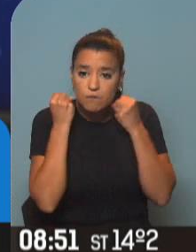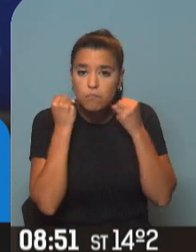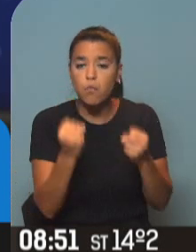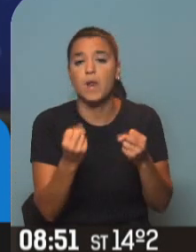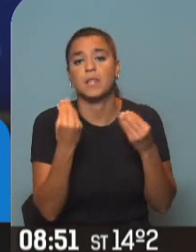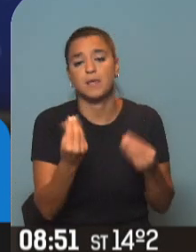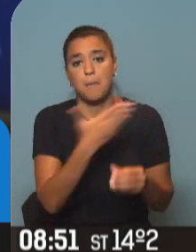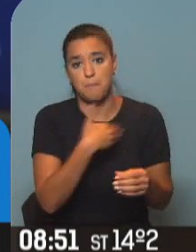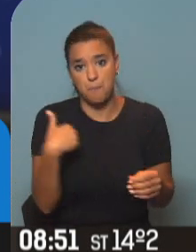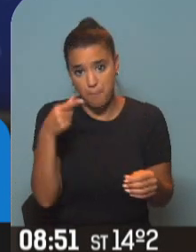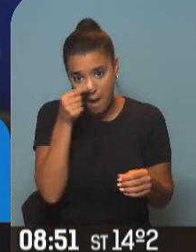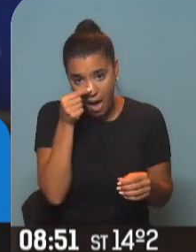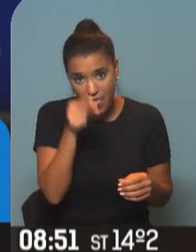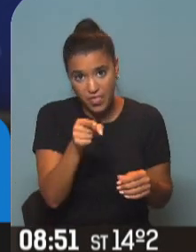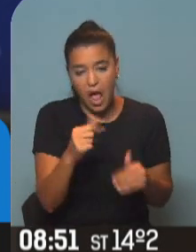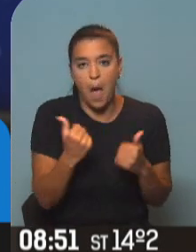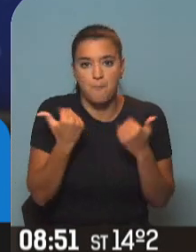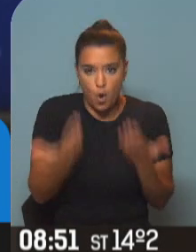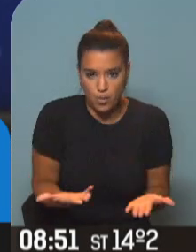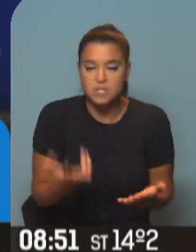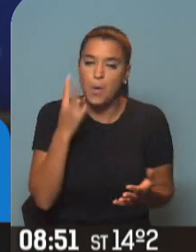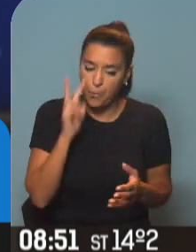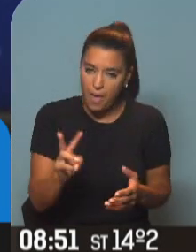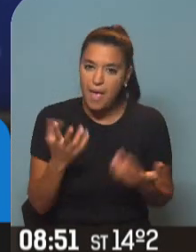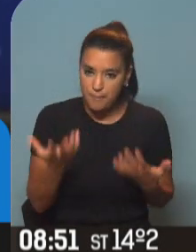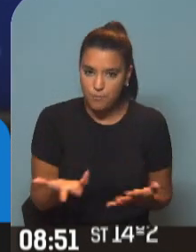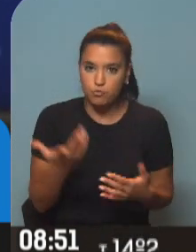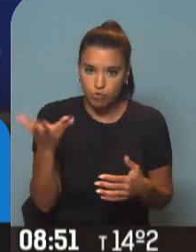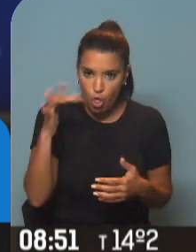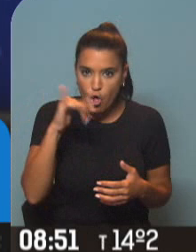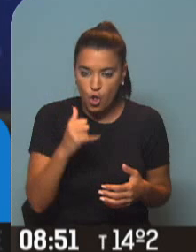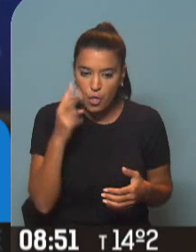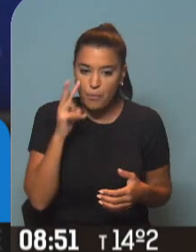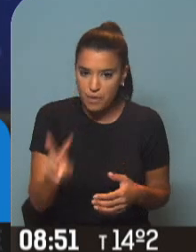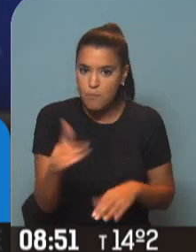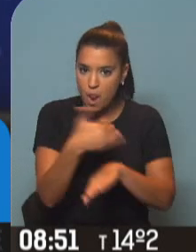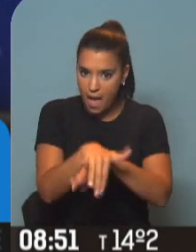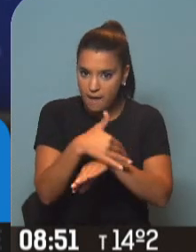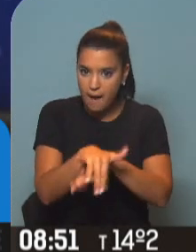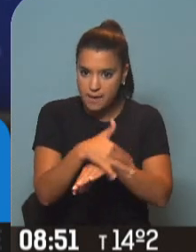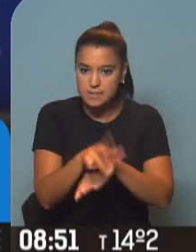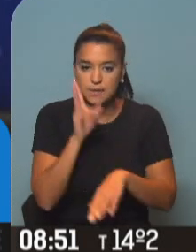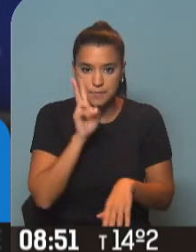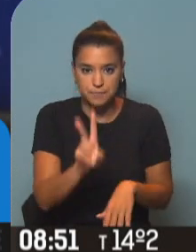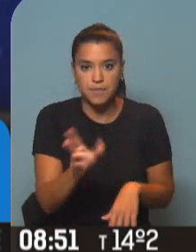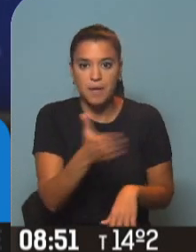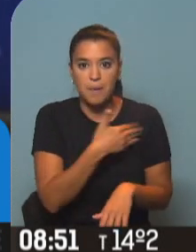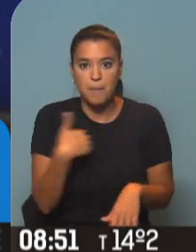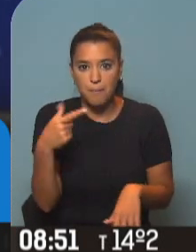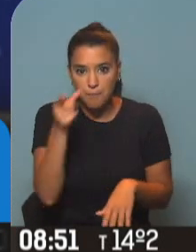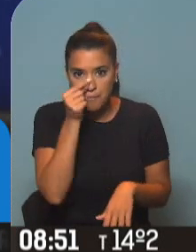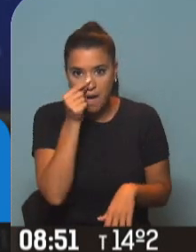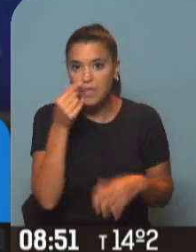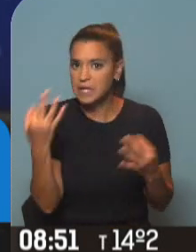aquellos padres que se aprovechan y los vemos en el día a día en la calle muchas veces vemos padres que están